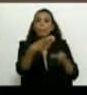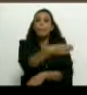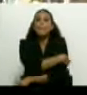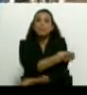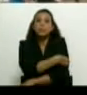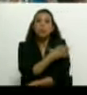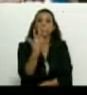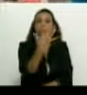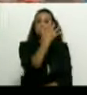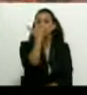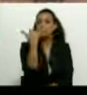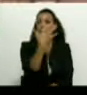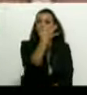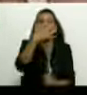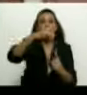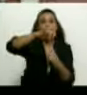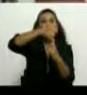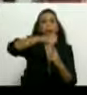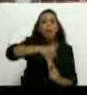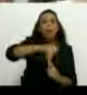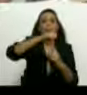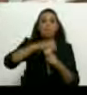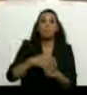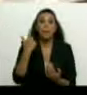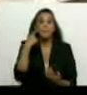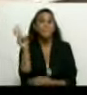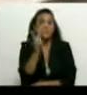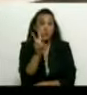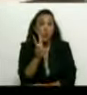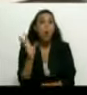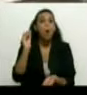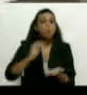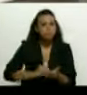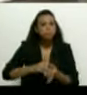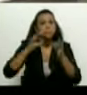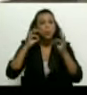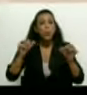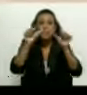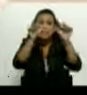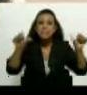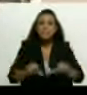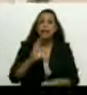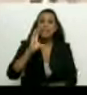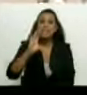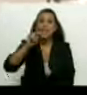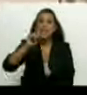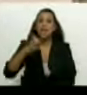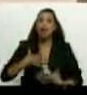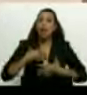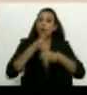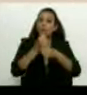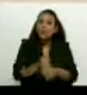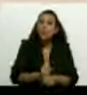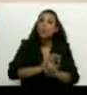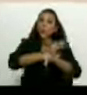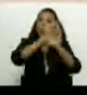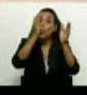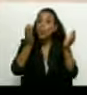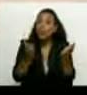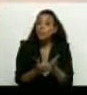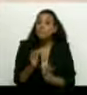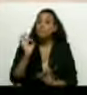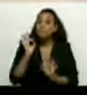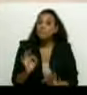busca manipularlos para el beneficio propio. Venezuela cuenta con el sistema electoral más confiable y transparente del mundo,